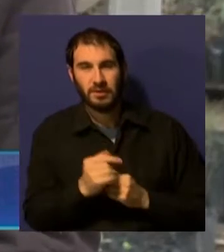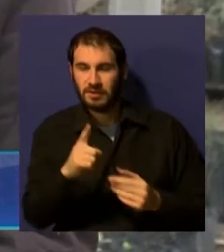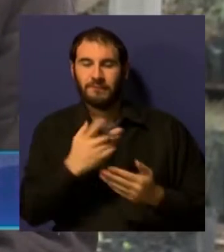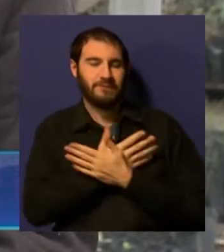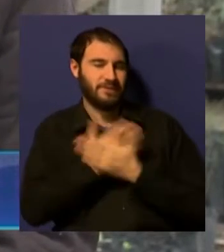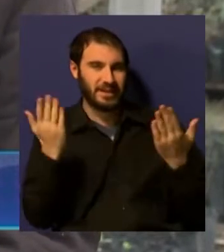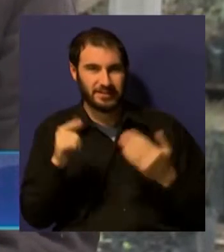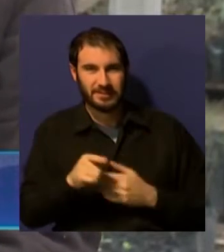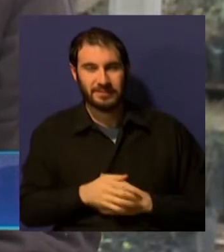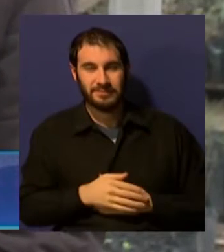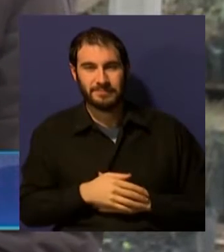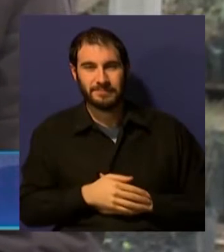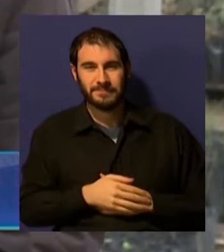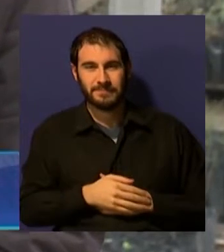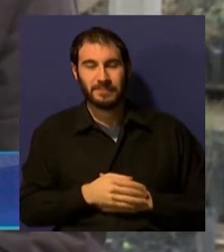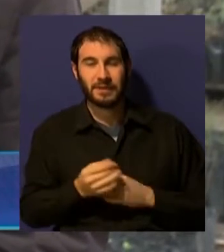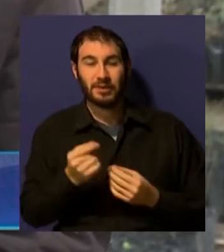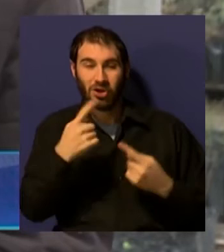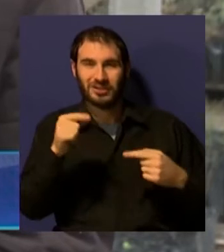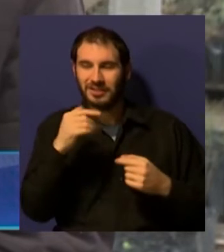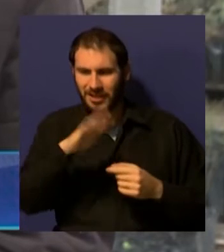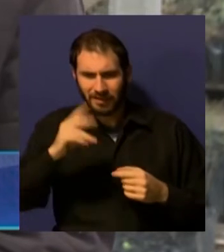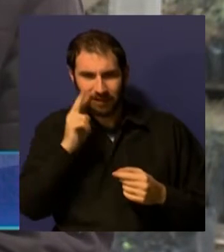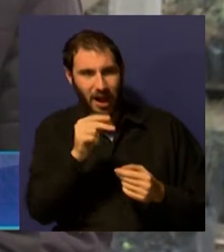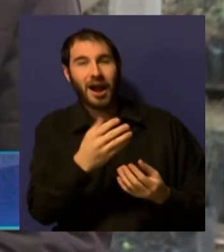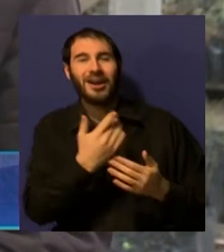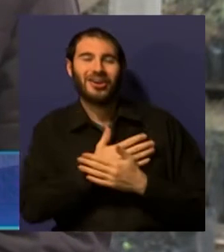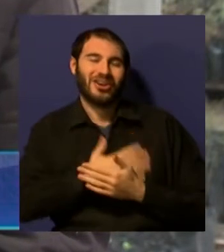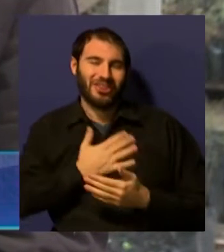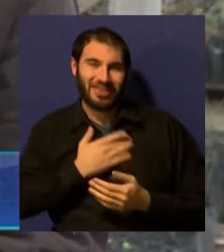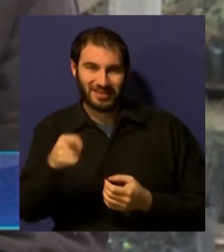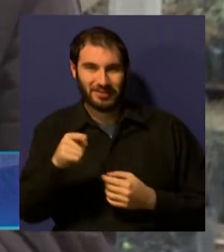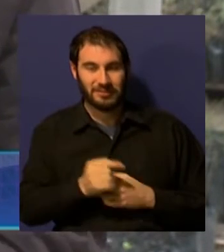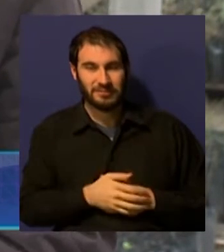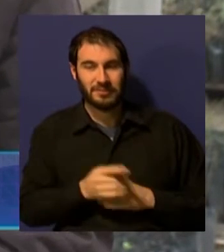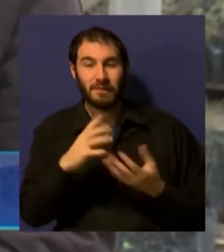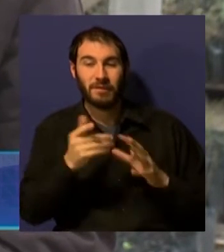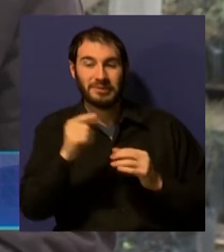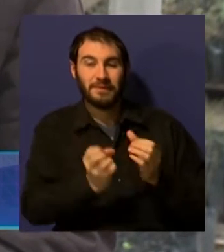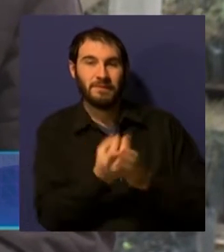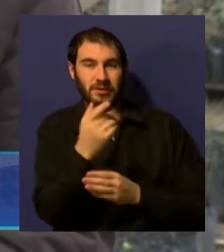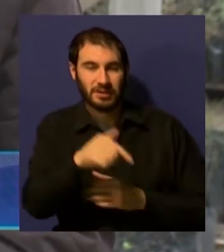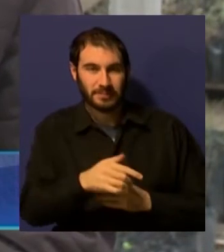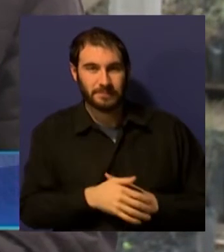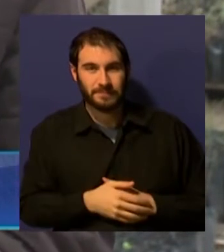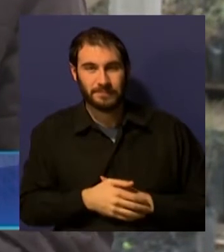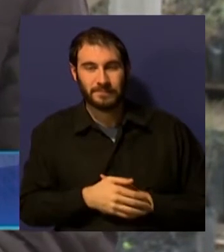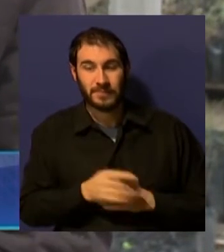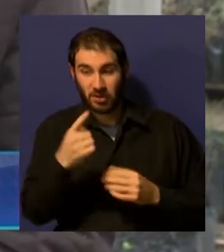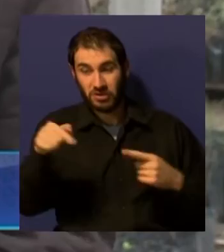alegría inmensa para ver a esos chicos cómo se ponen de contentos por eso, por ese brote que les ha salido